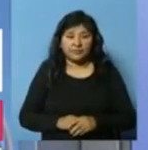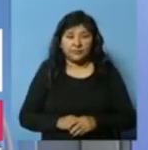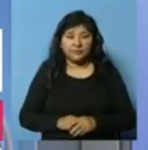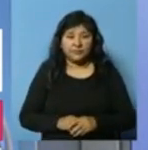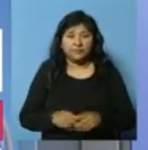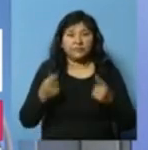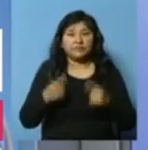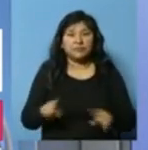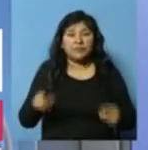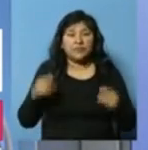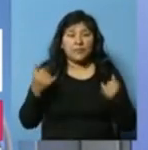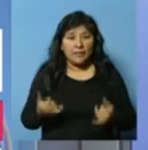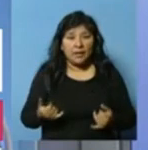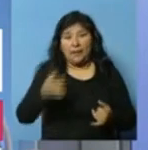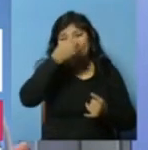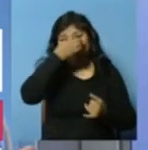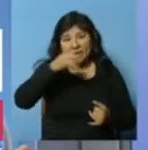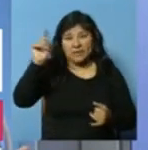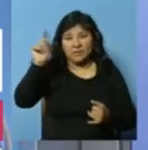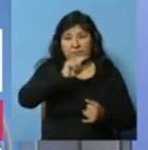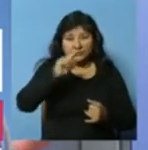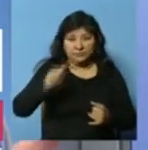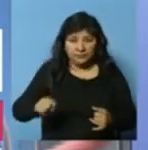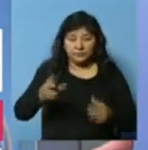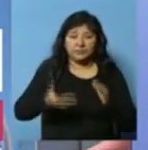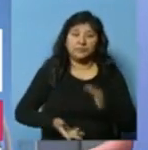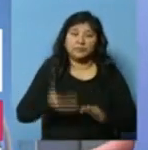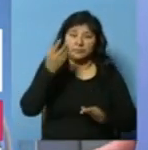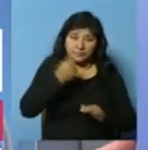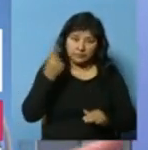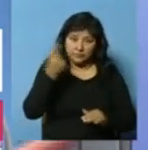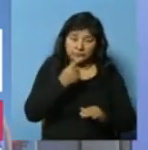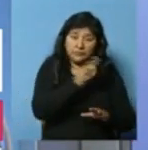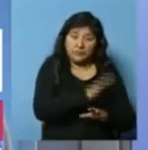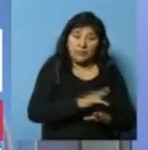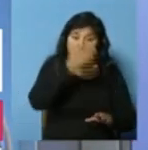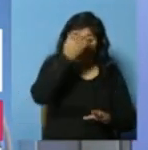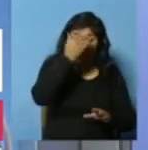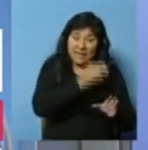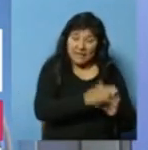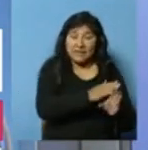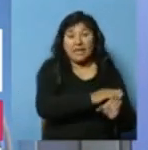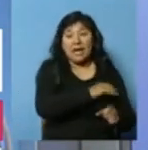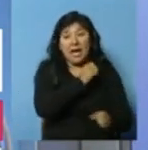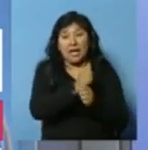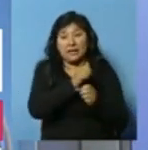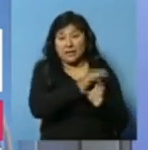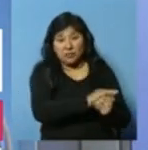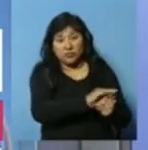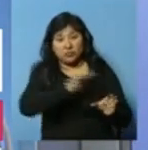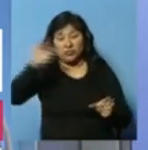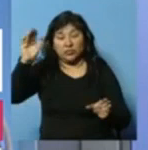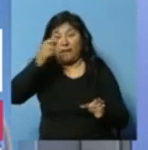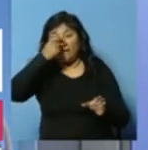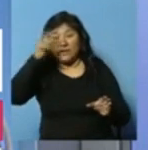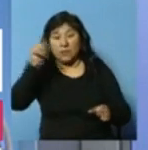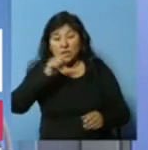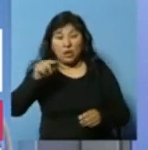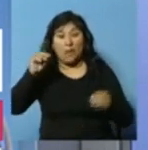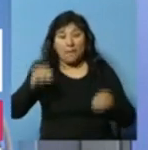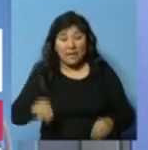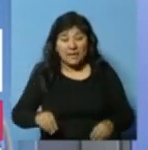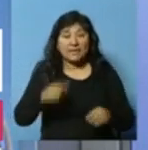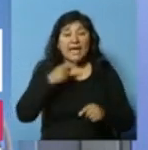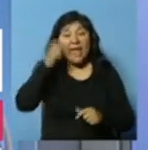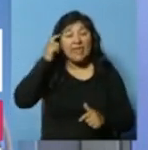pero hay un 20% más de horas que lo que viví en 2015 y un más